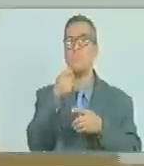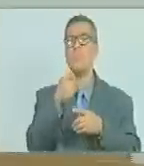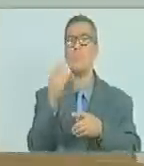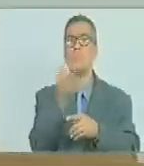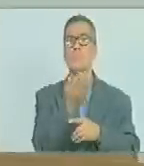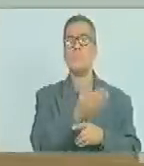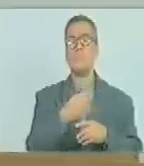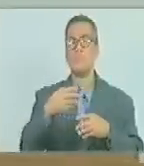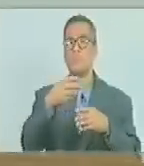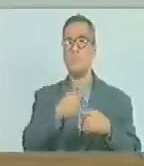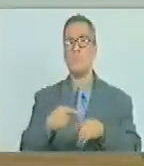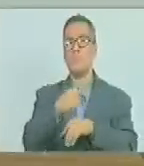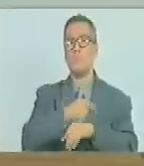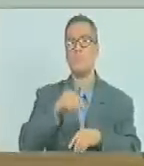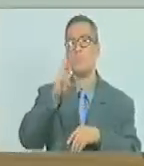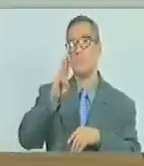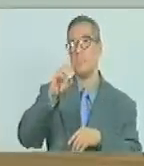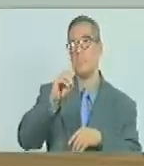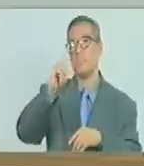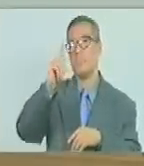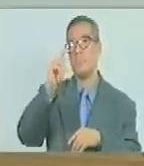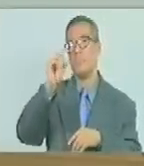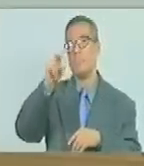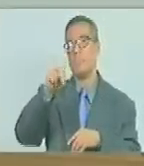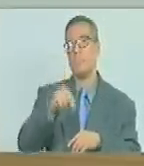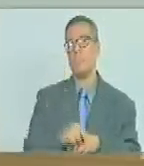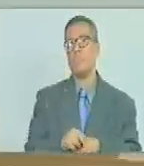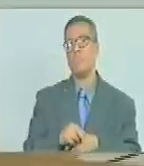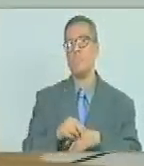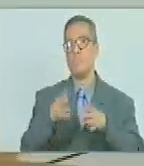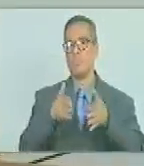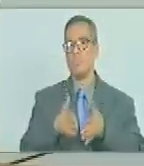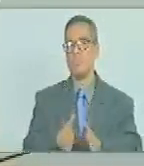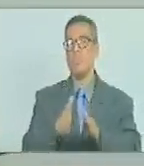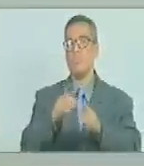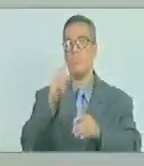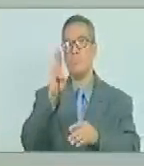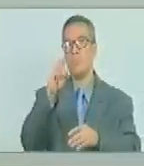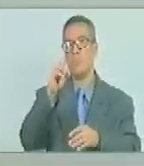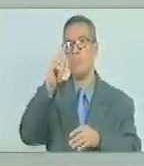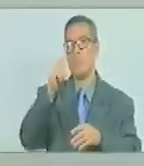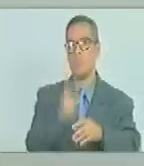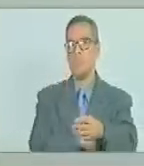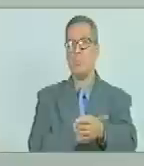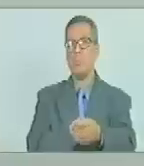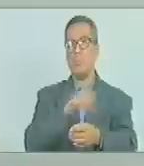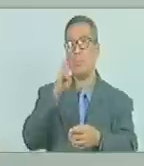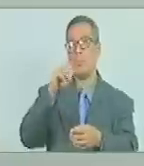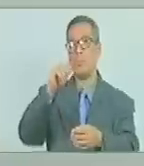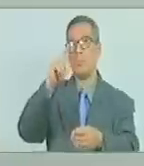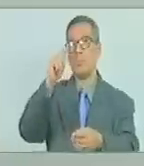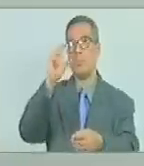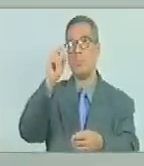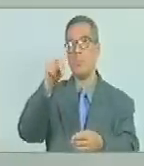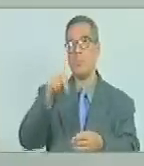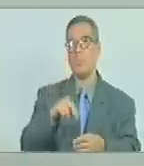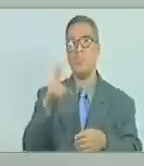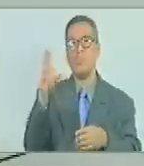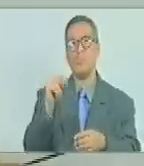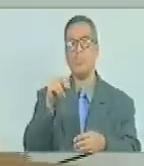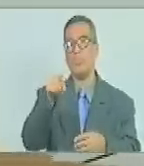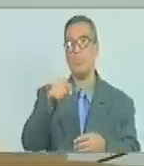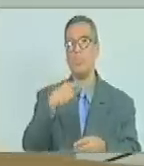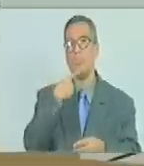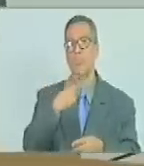de Estado? Bolton. El hijo de Bolton. El hermano de Bolton. No. Cuando él